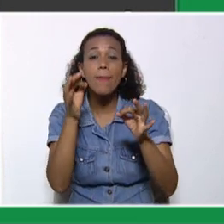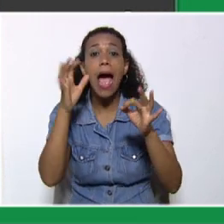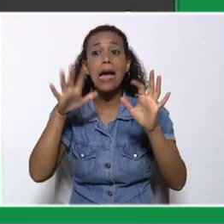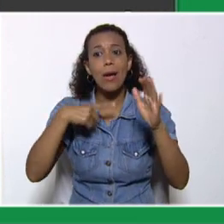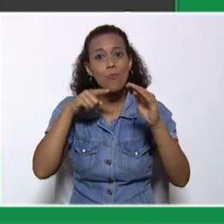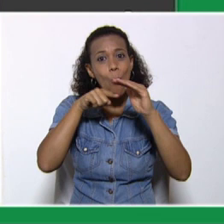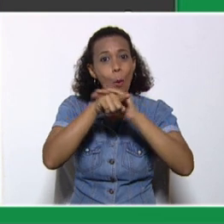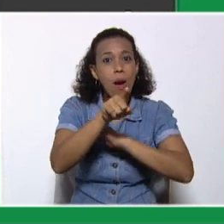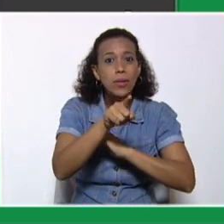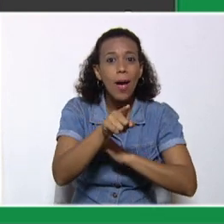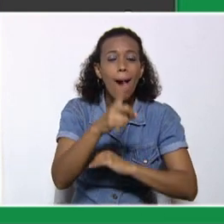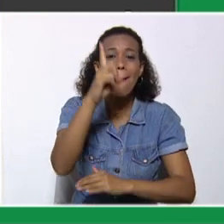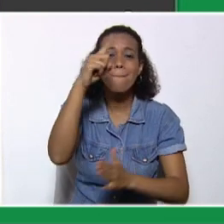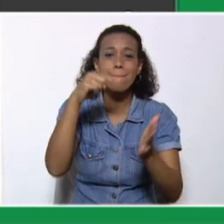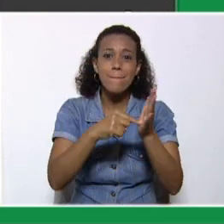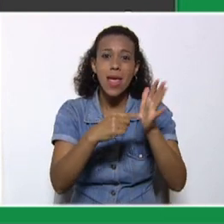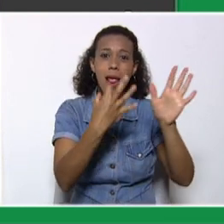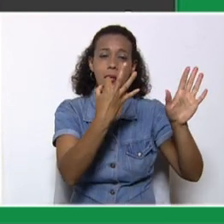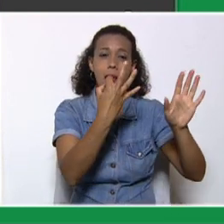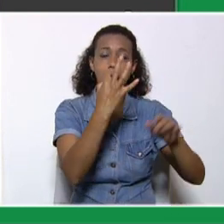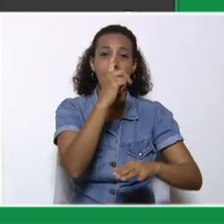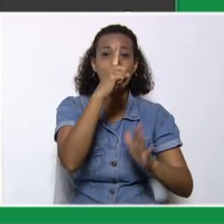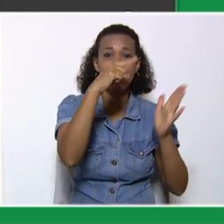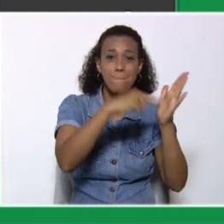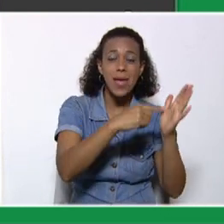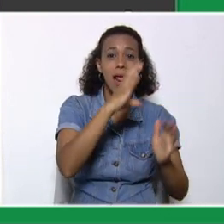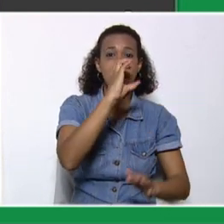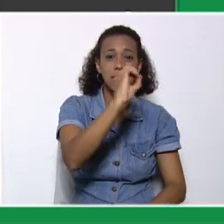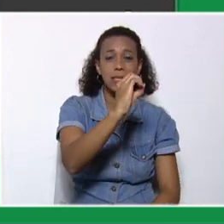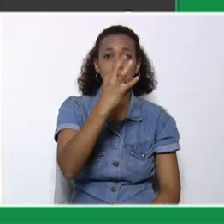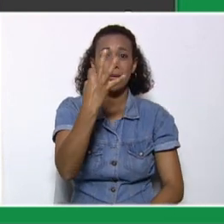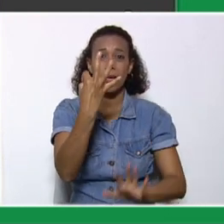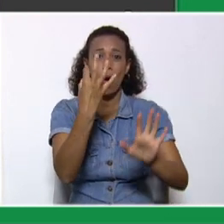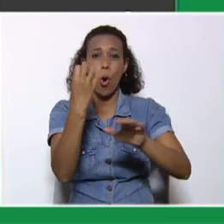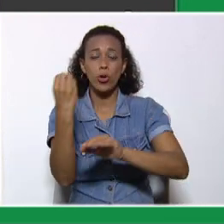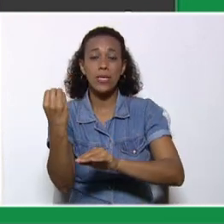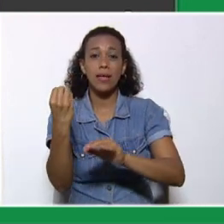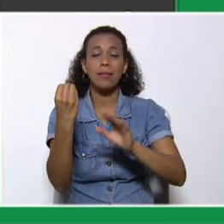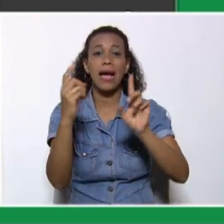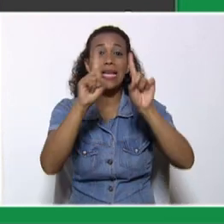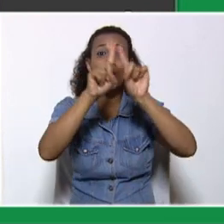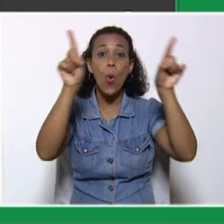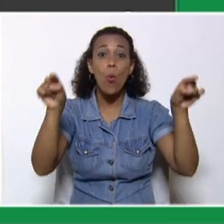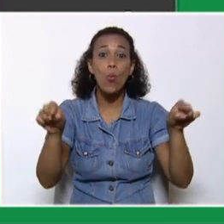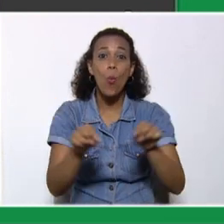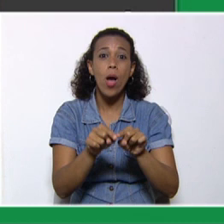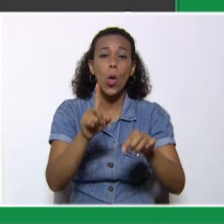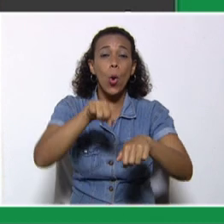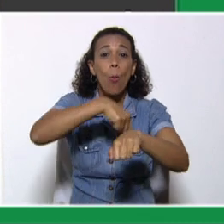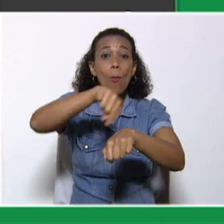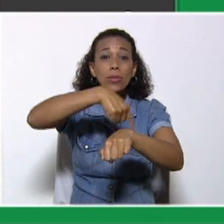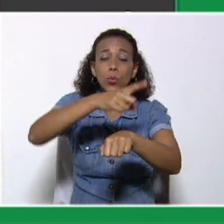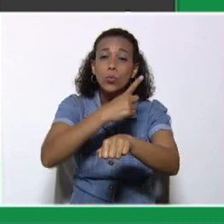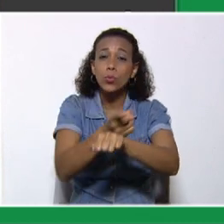HD 1080 30 frames, que son los cuadros que corren por